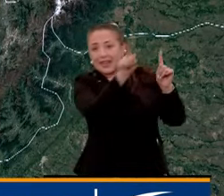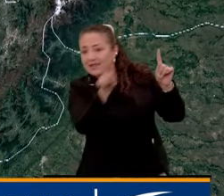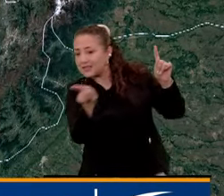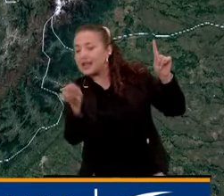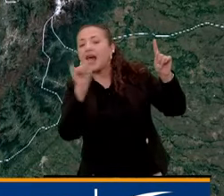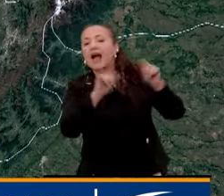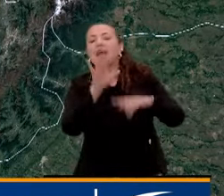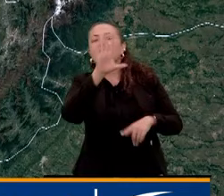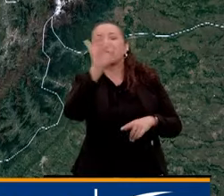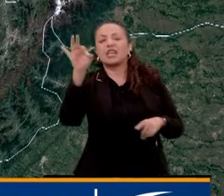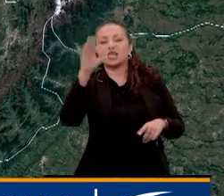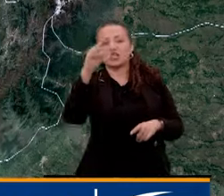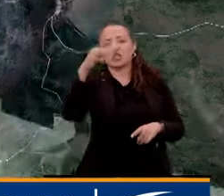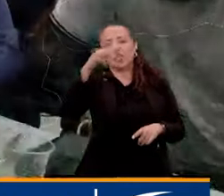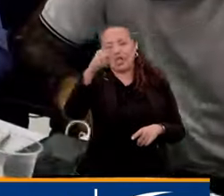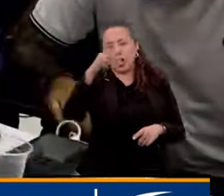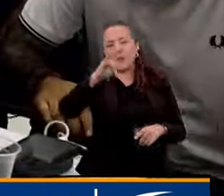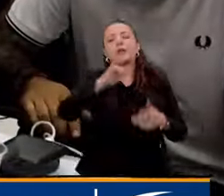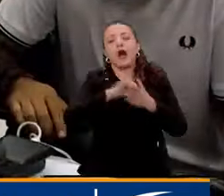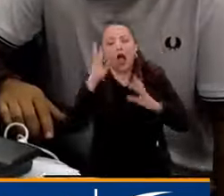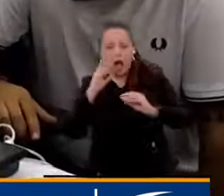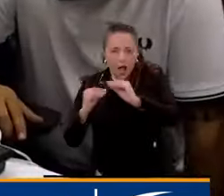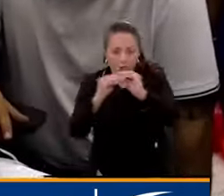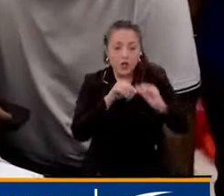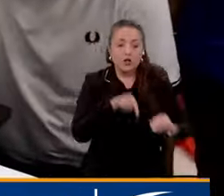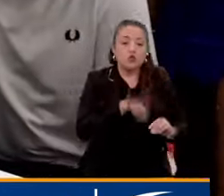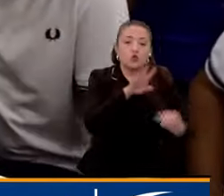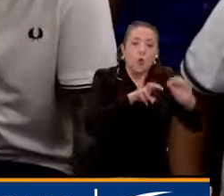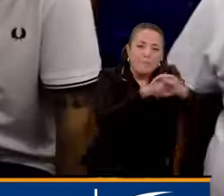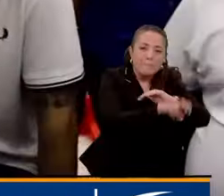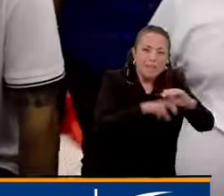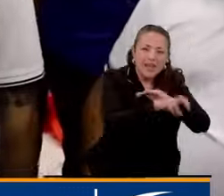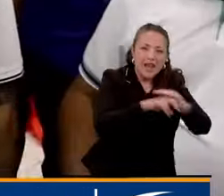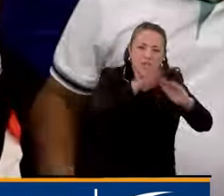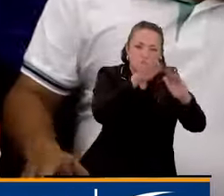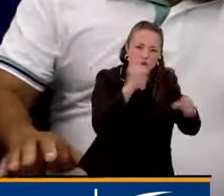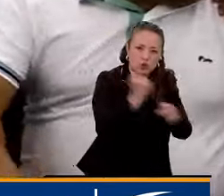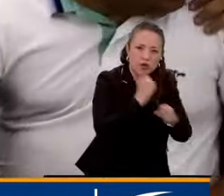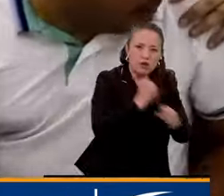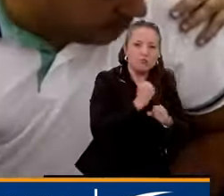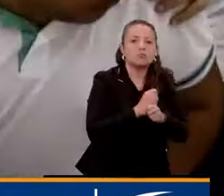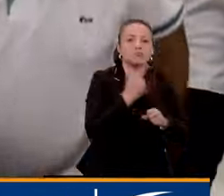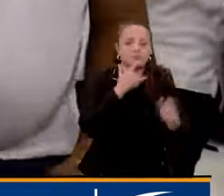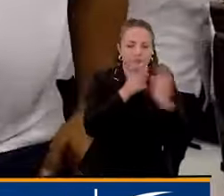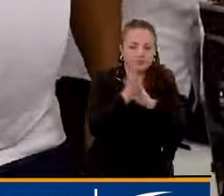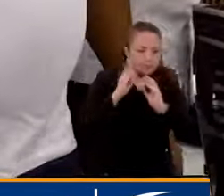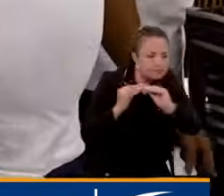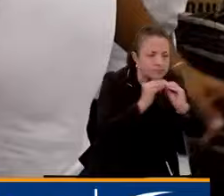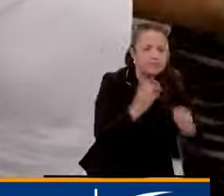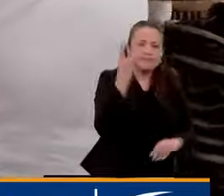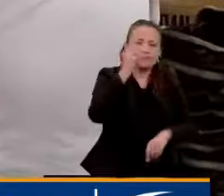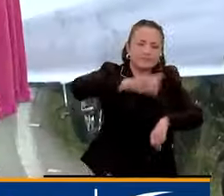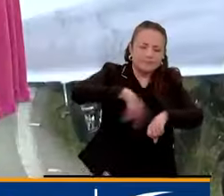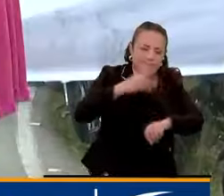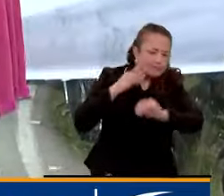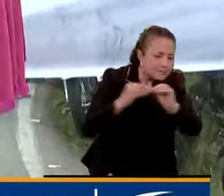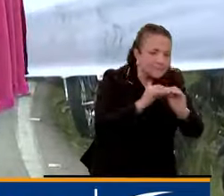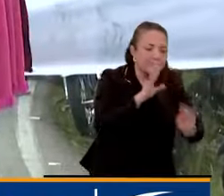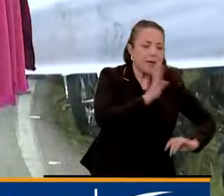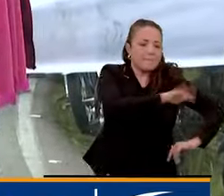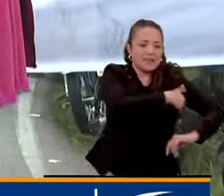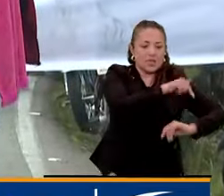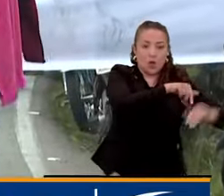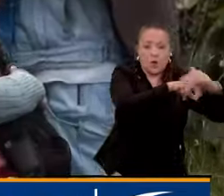también se llegaron acuerdos el sector minero se sentó por más de 30 horas con el gobierno nacional encabezado por el Ministerio de minas para